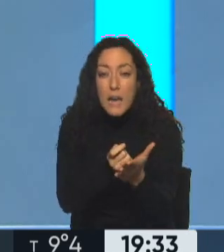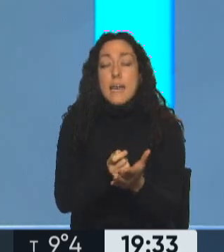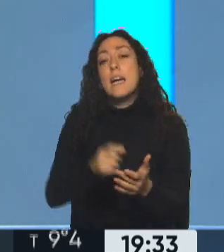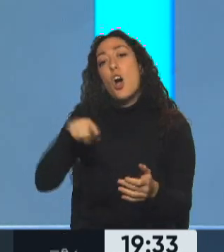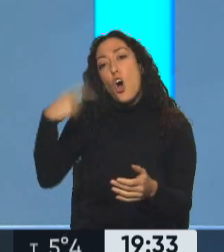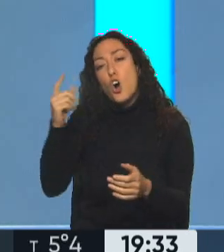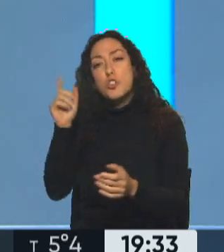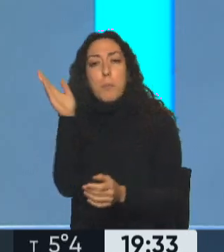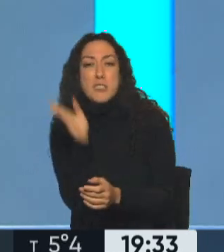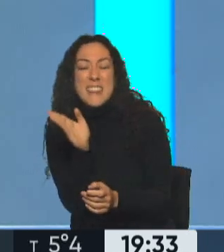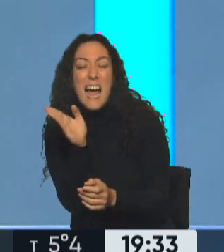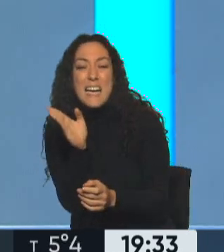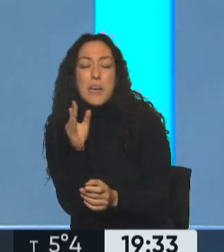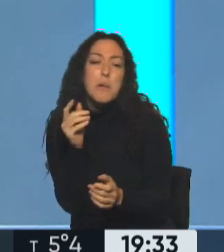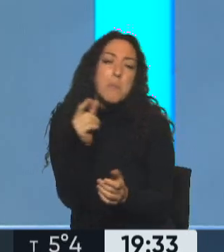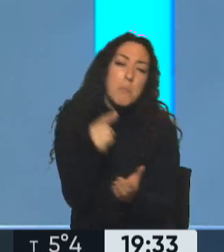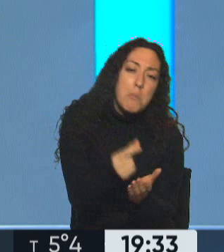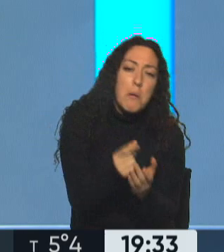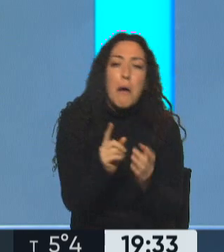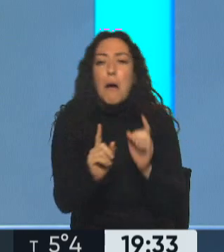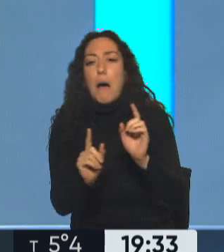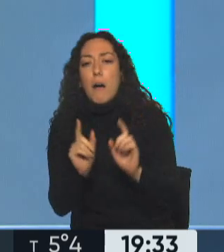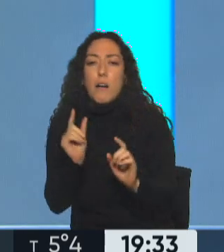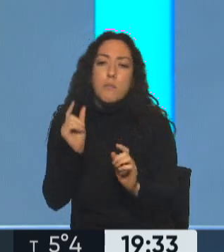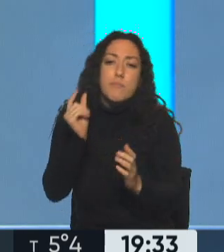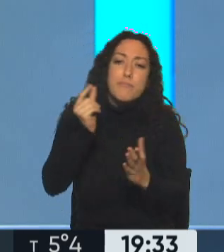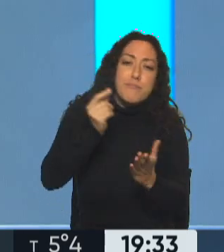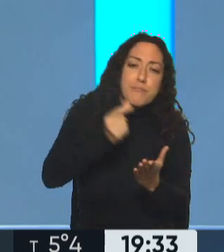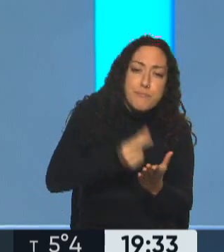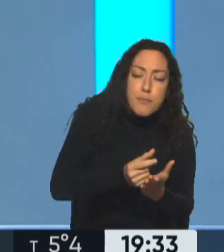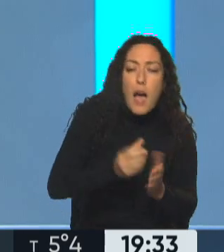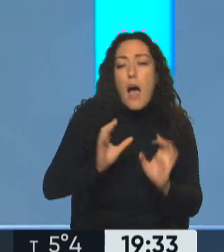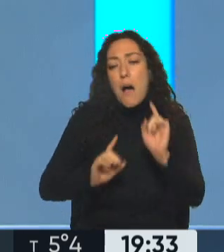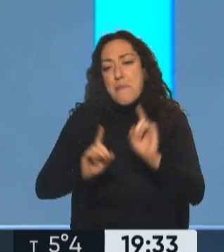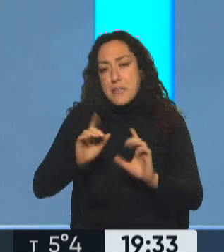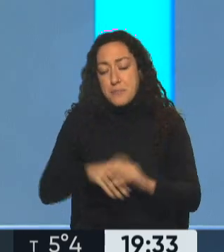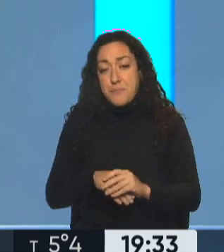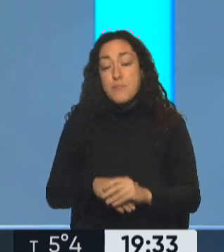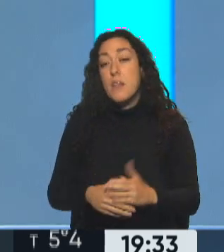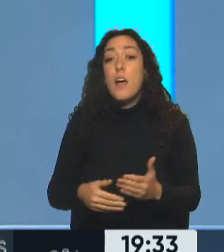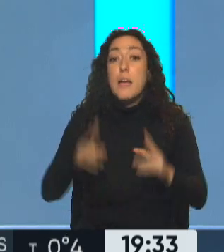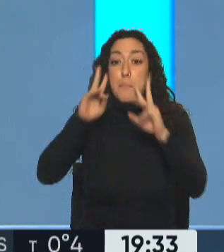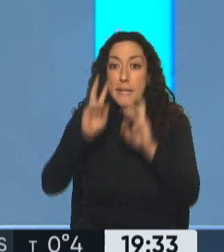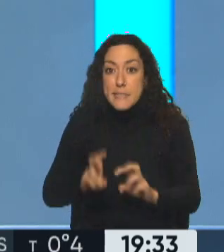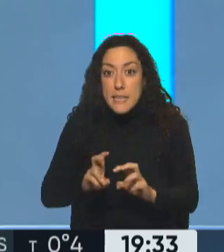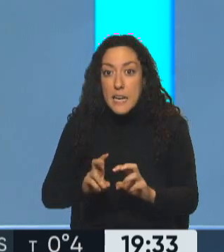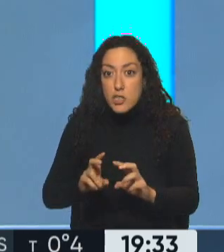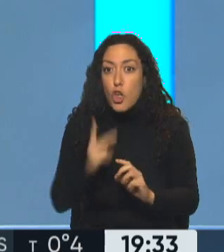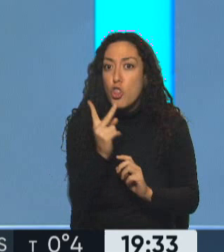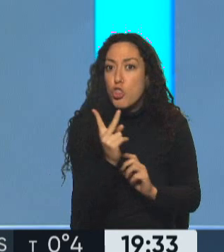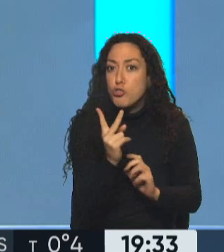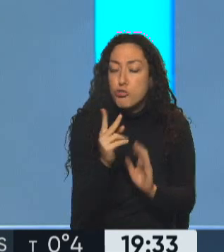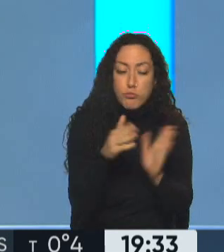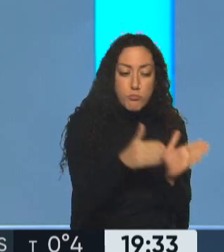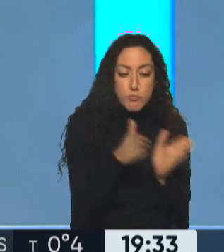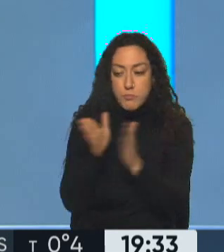esporádicamente, de manera insatisfactoria. Y además este informe tiene dos aspectos. Una encuesta que se hizo